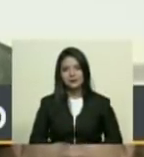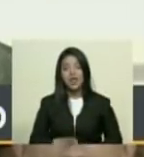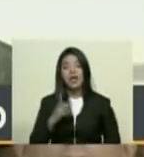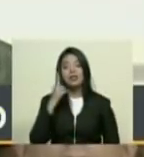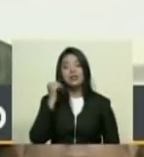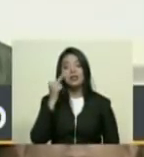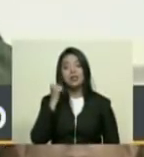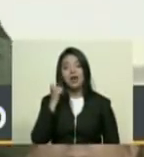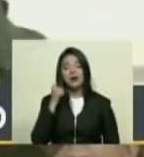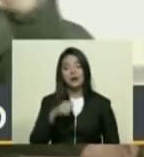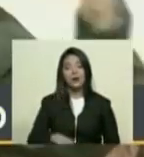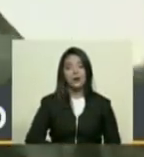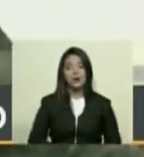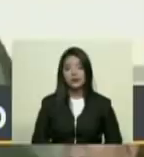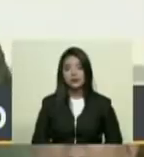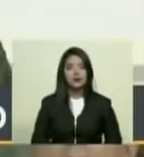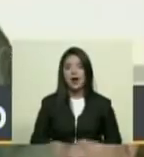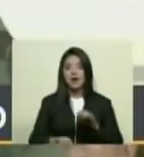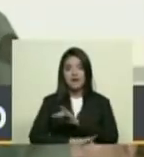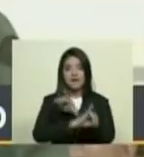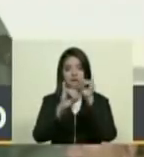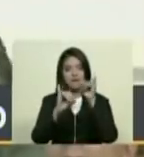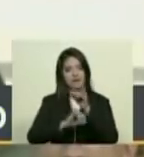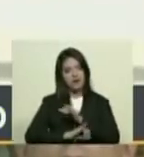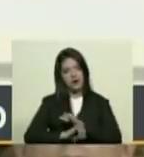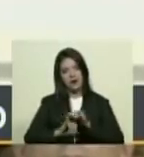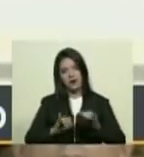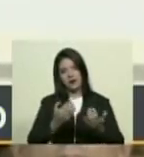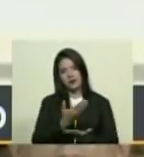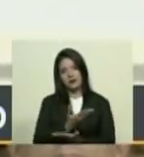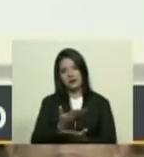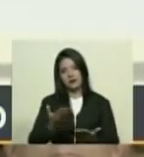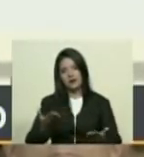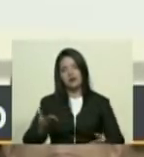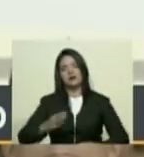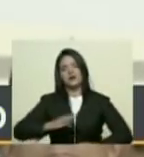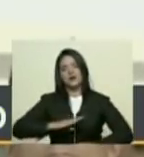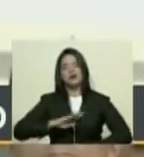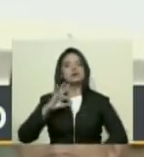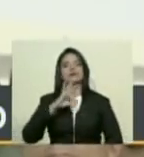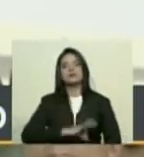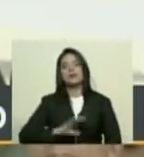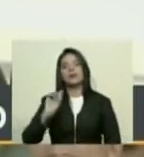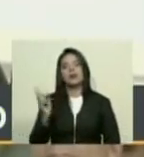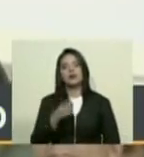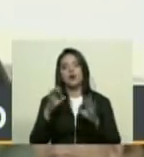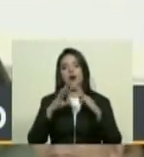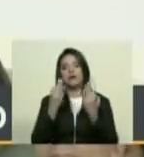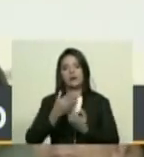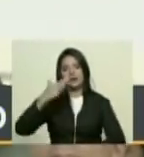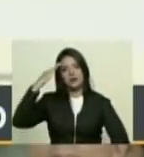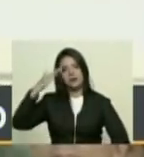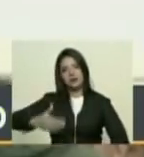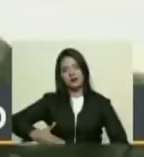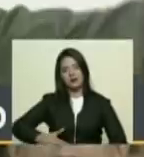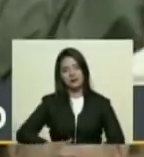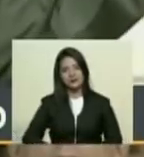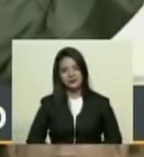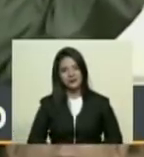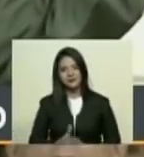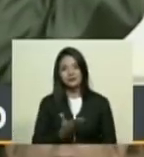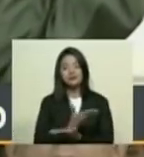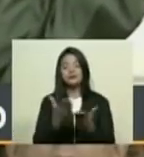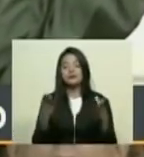Negro Primero, por la felicidad, por el bienestar social de la familia militar. Así que